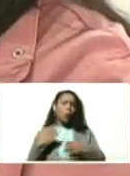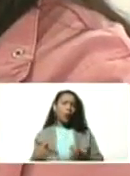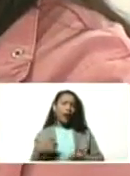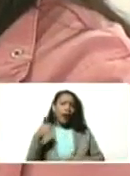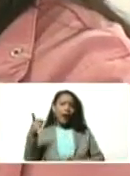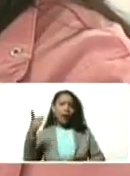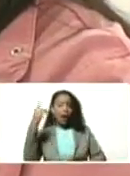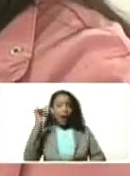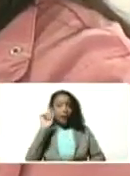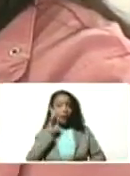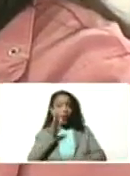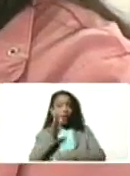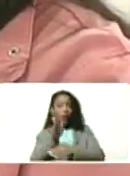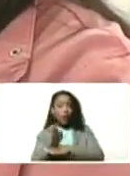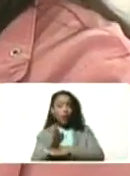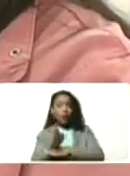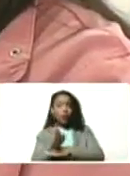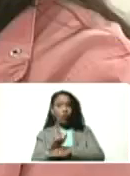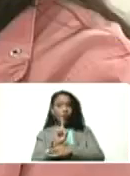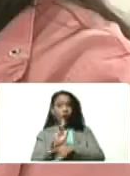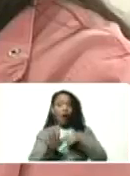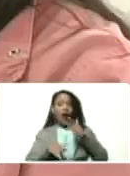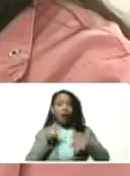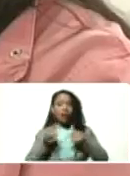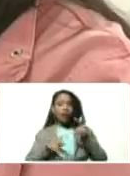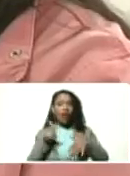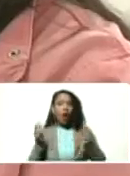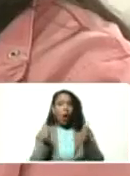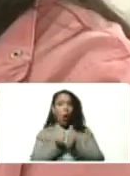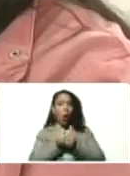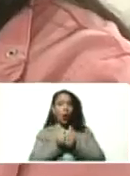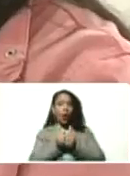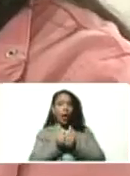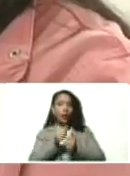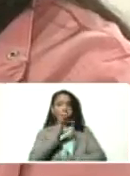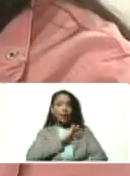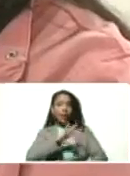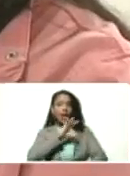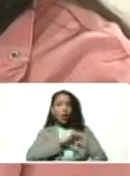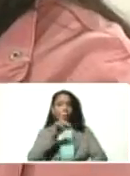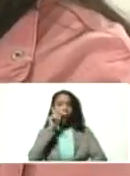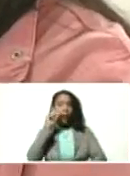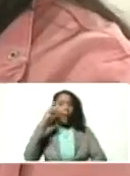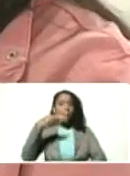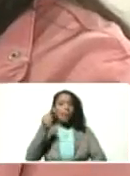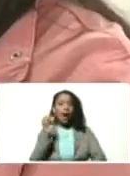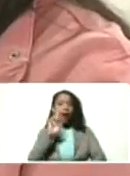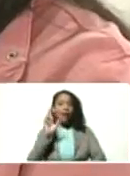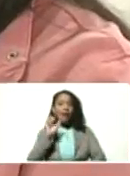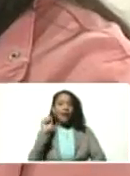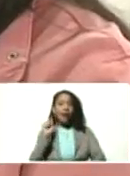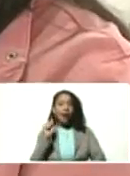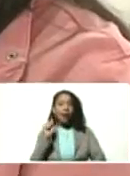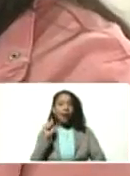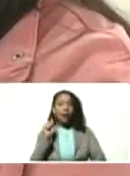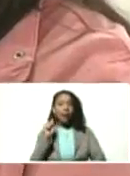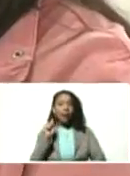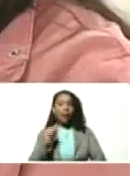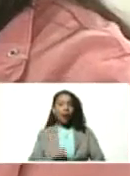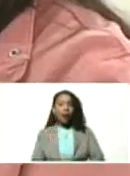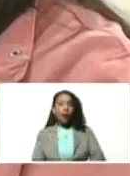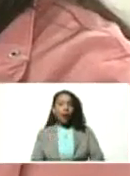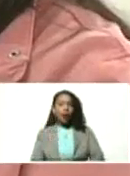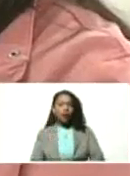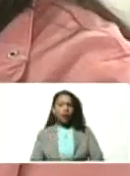También tuvimos una actividad con el monseñor Parra Peña, que es venezolano, es el tercero en el